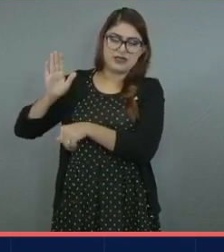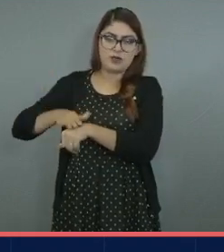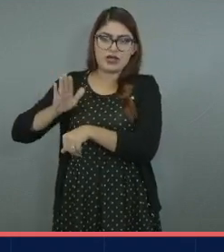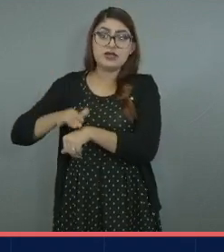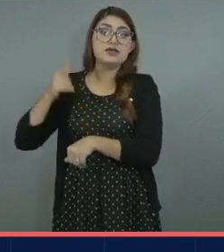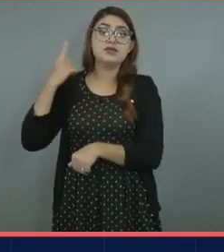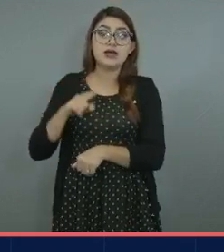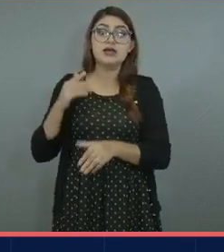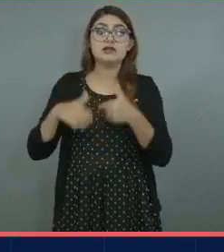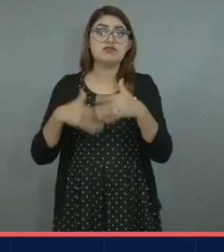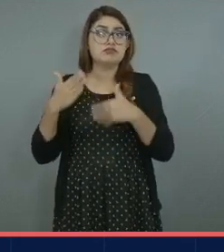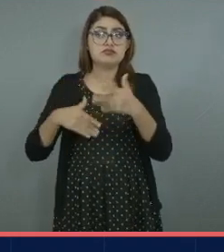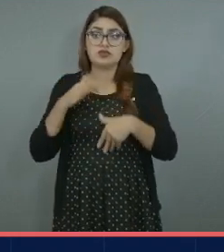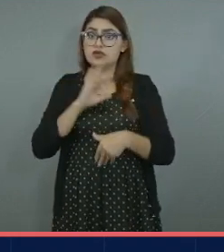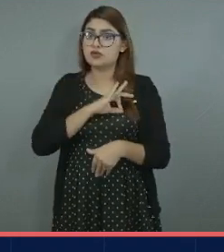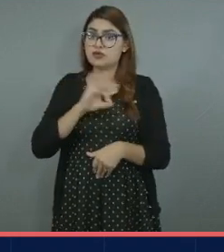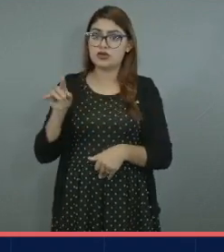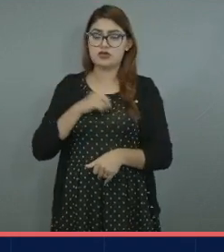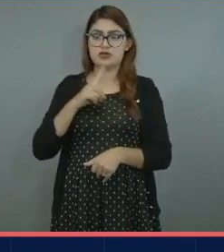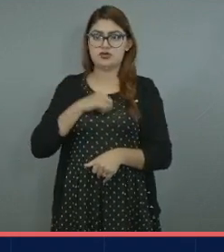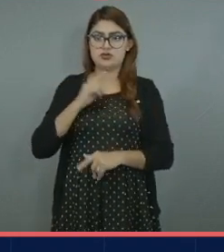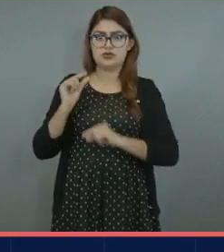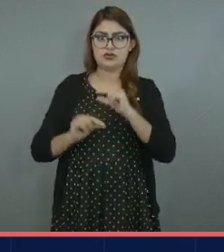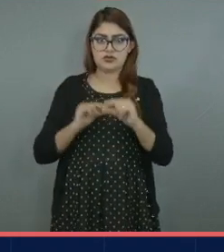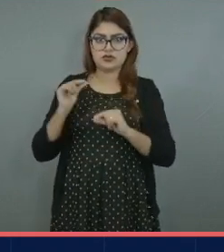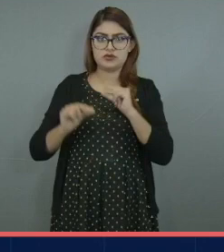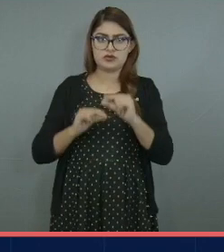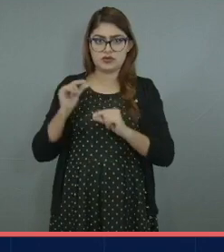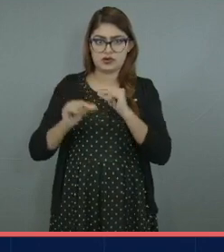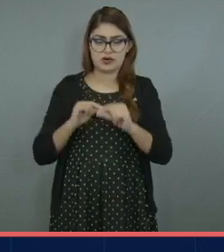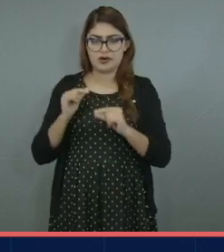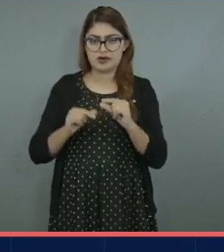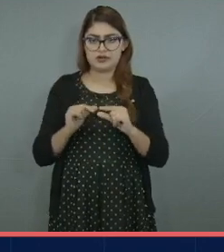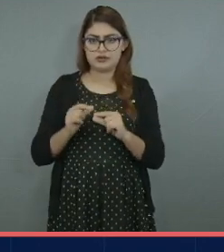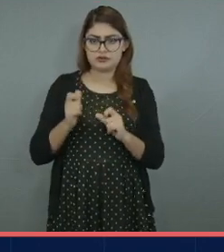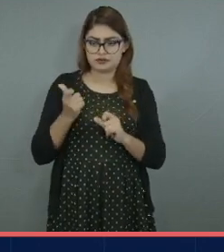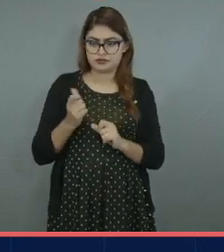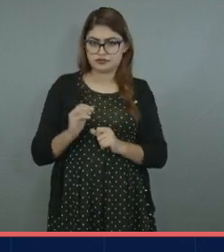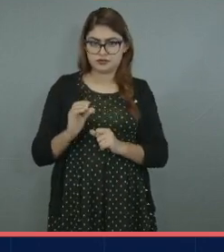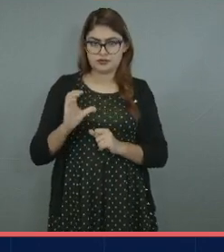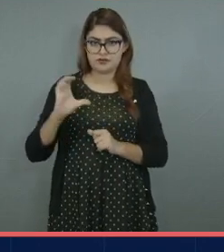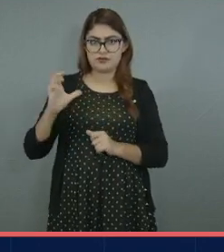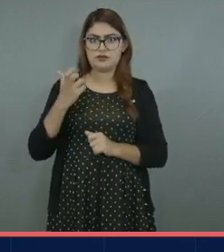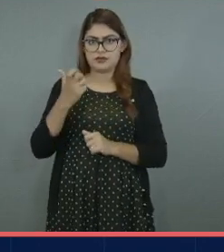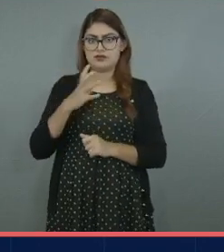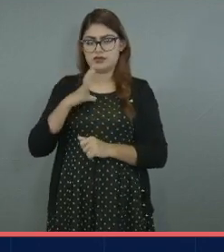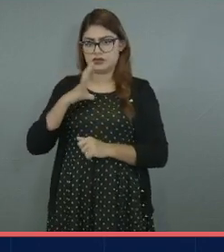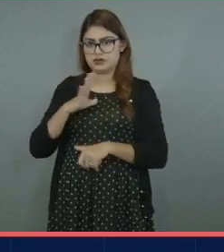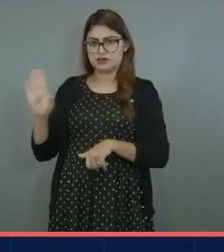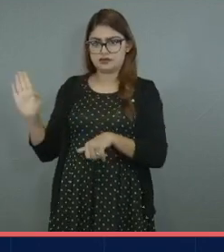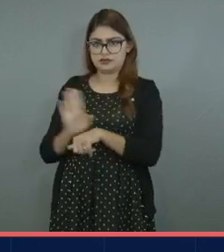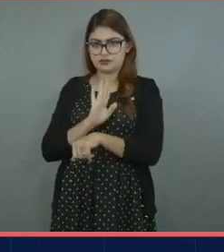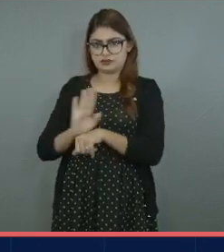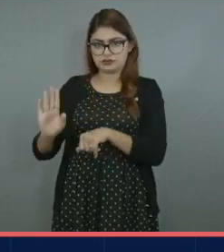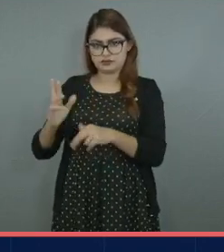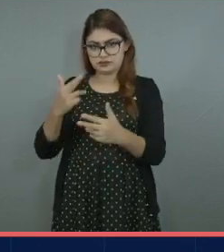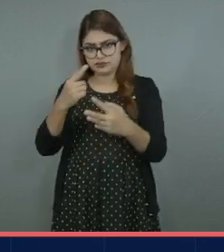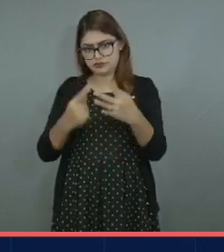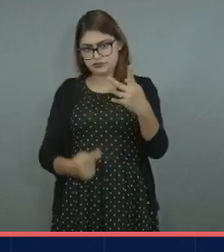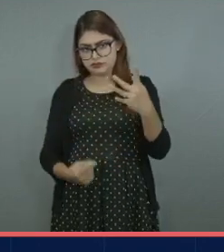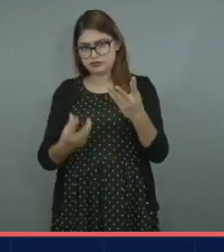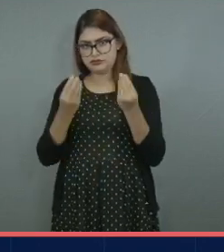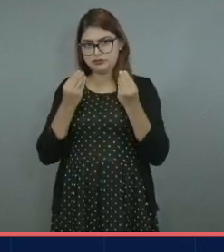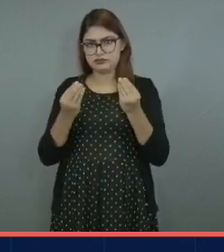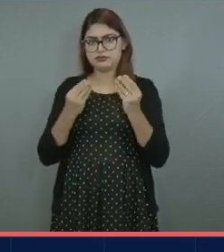el paso del tiempo. Y así vas a lograr justamente, pues, muchos beneficios en tu vida. Te voy a pedir